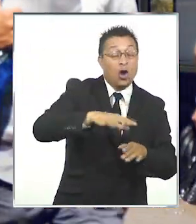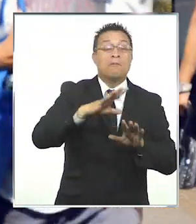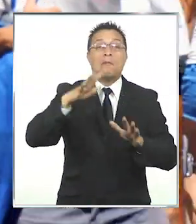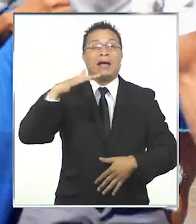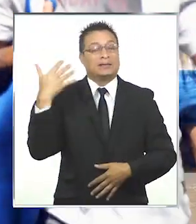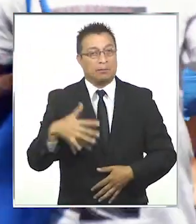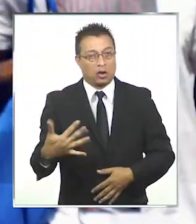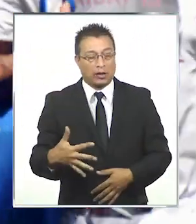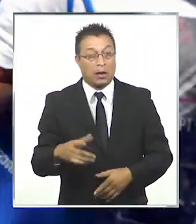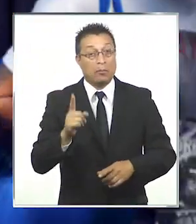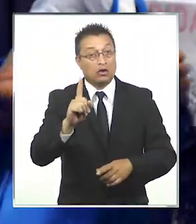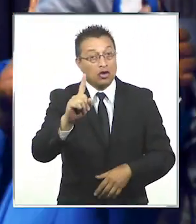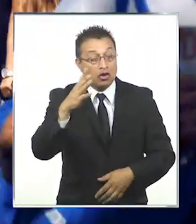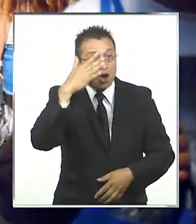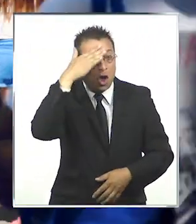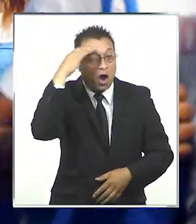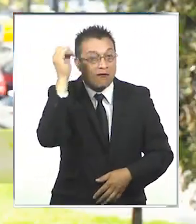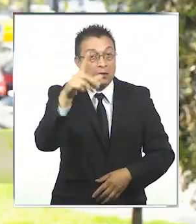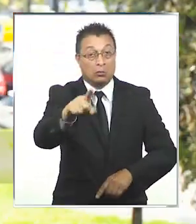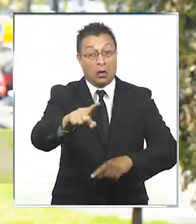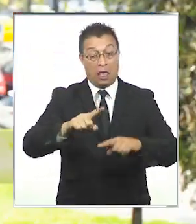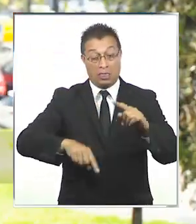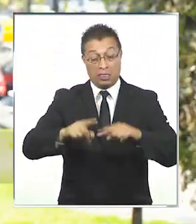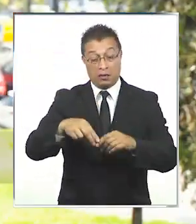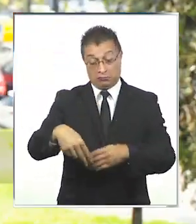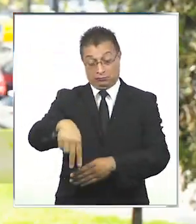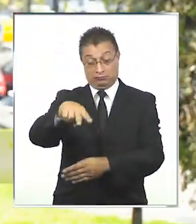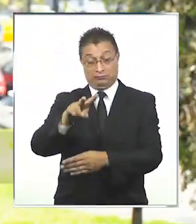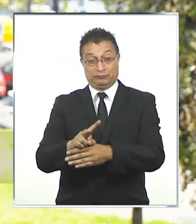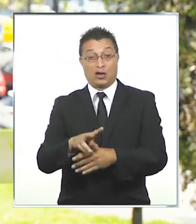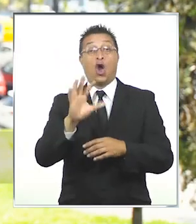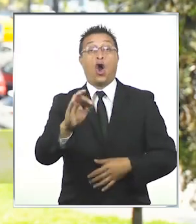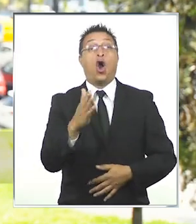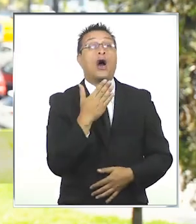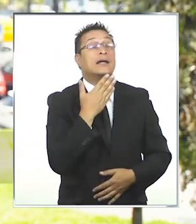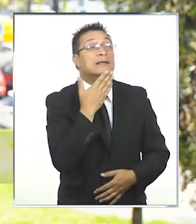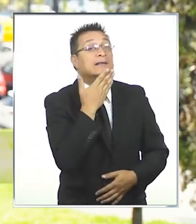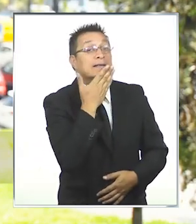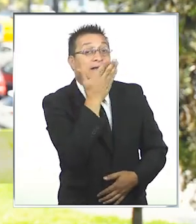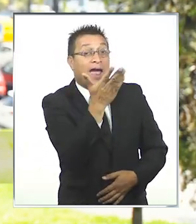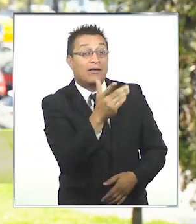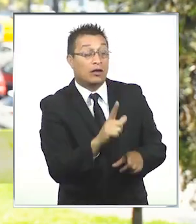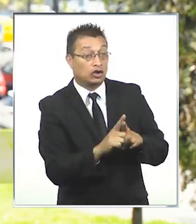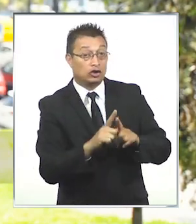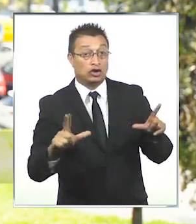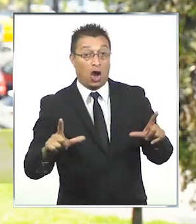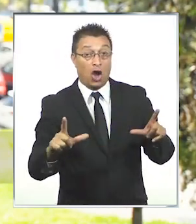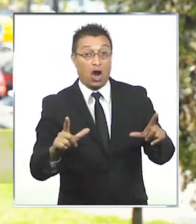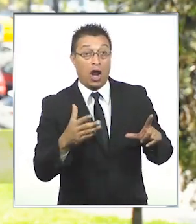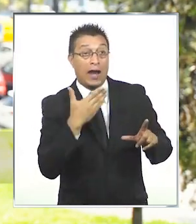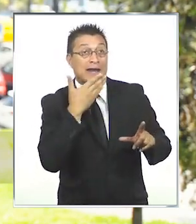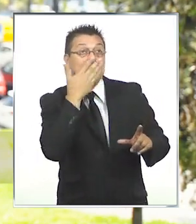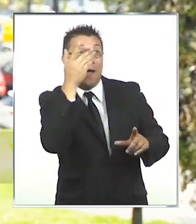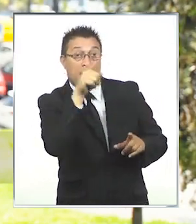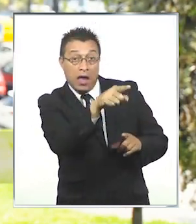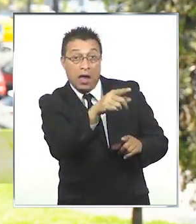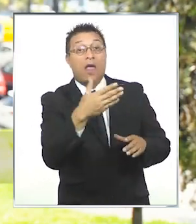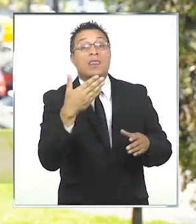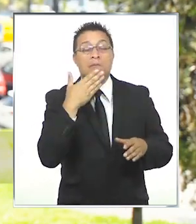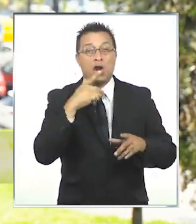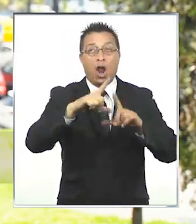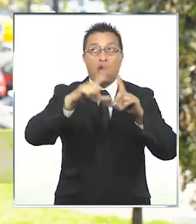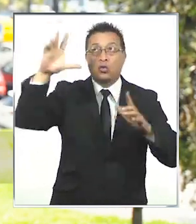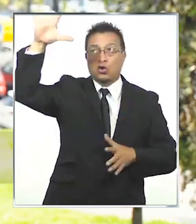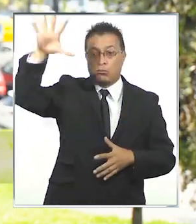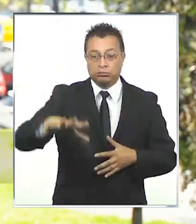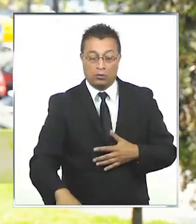importa, aunque no hay que olvidar que cuando estás en la arena o cuando estás en la nieve a pleno sol, hay también una